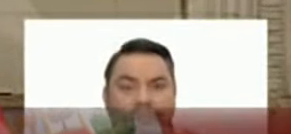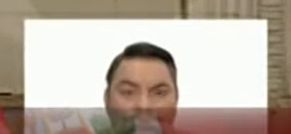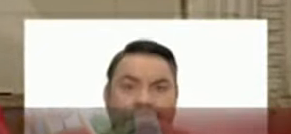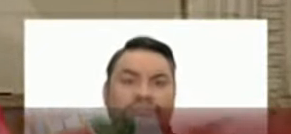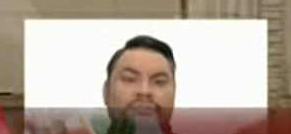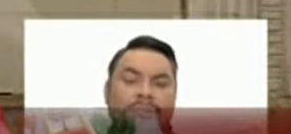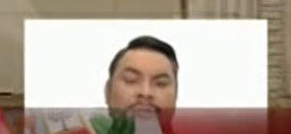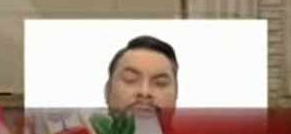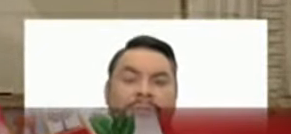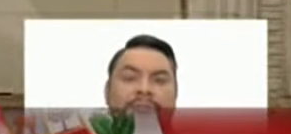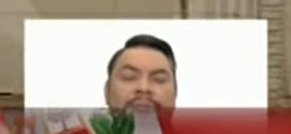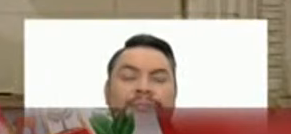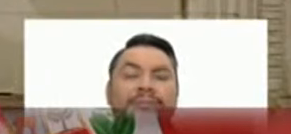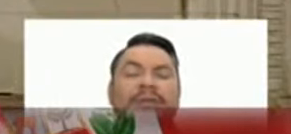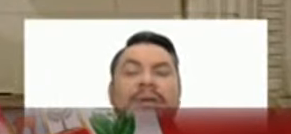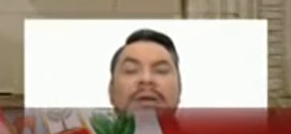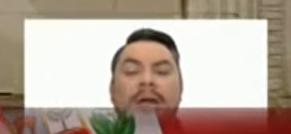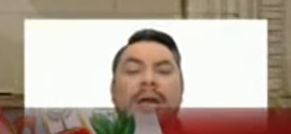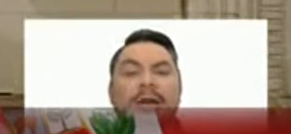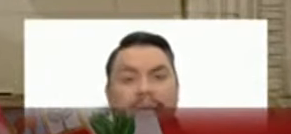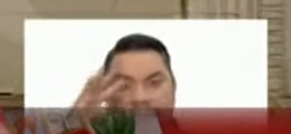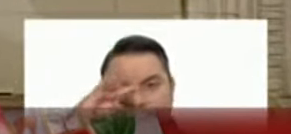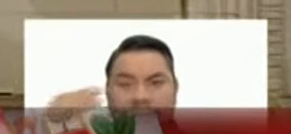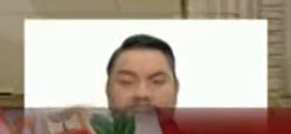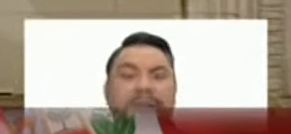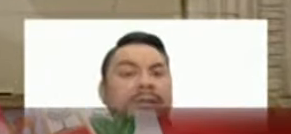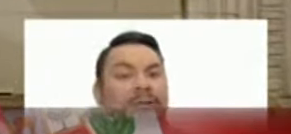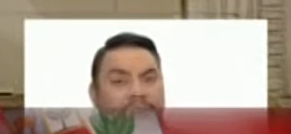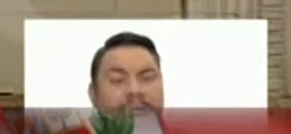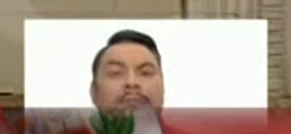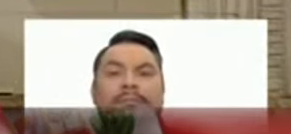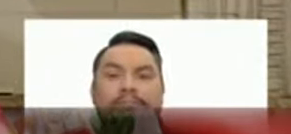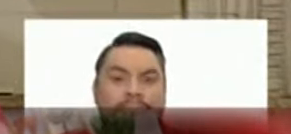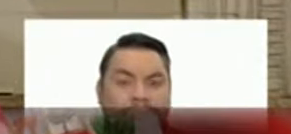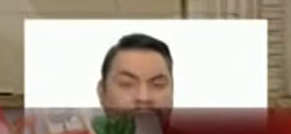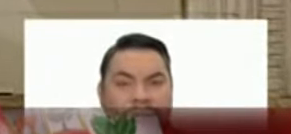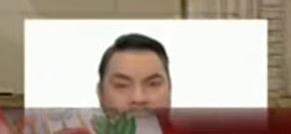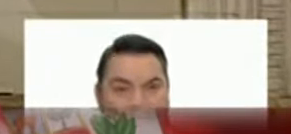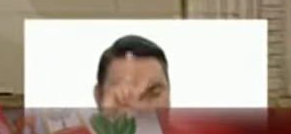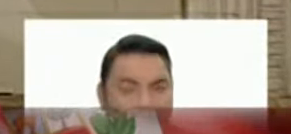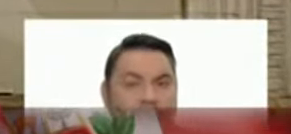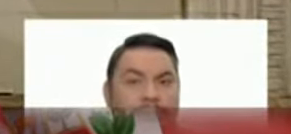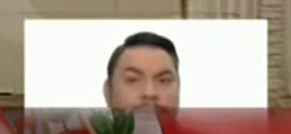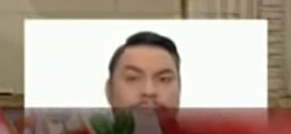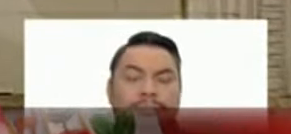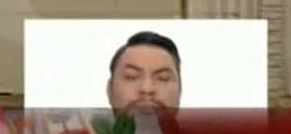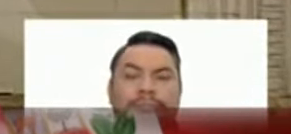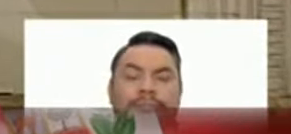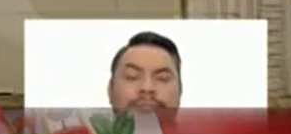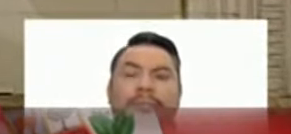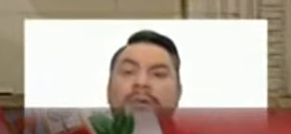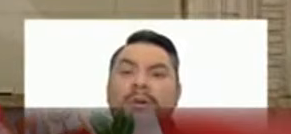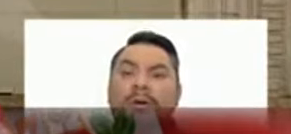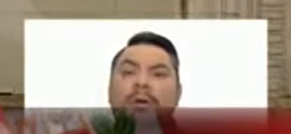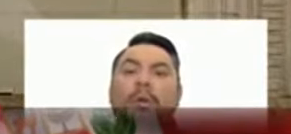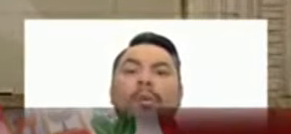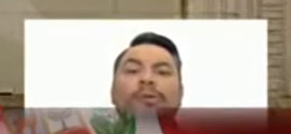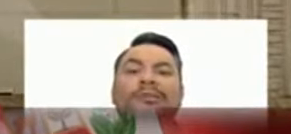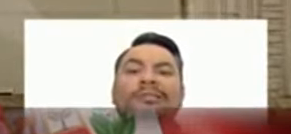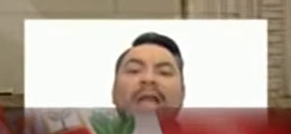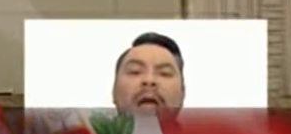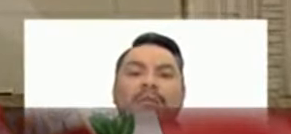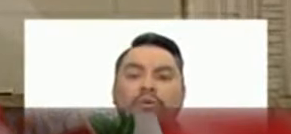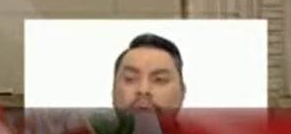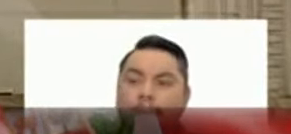publíquese. Dina Ercilia Boluarte Segarra, Presidenta de la República. Gustavo Lino Adriansén